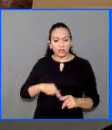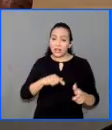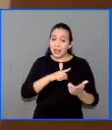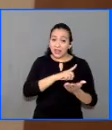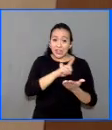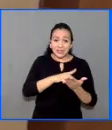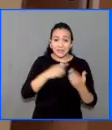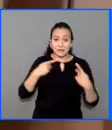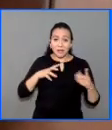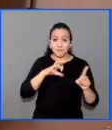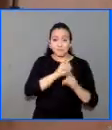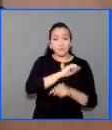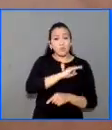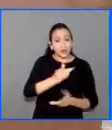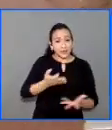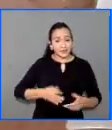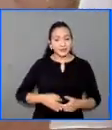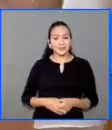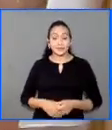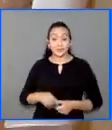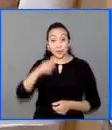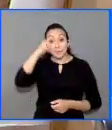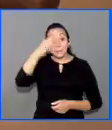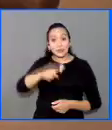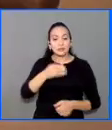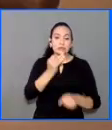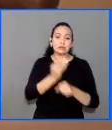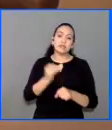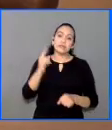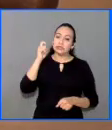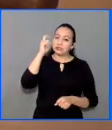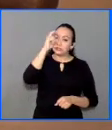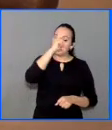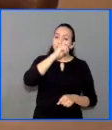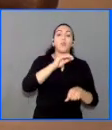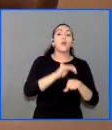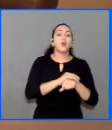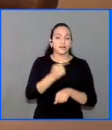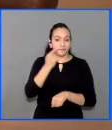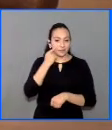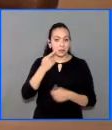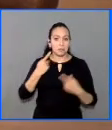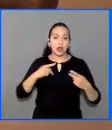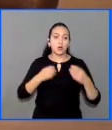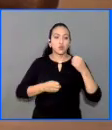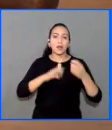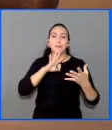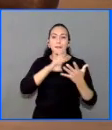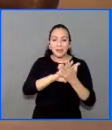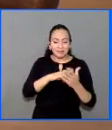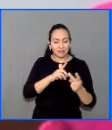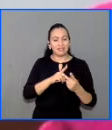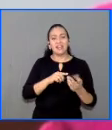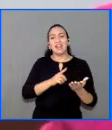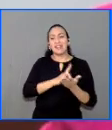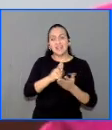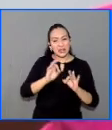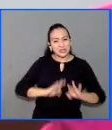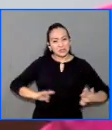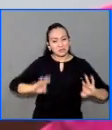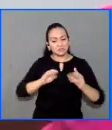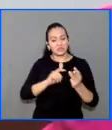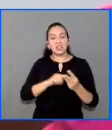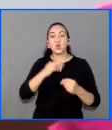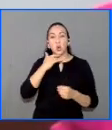Se mencionó que el país enfrenta serios desafíos, principalmente en justicia penal, derechos fundamentales y corrupción. Por